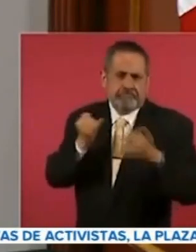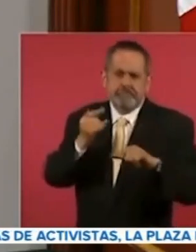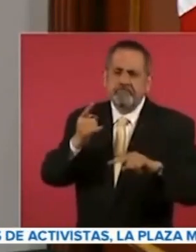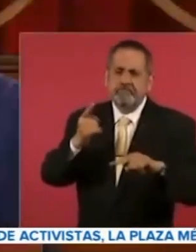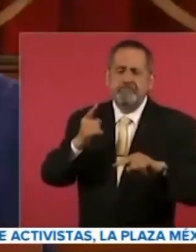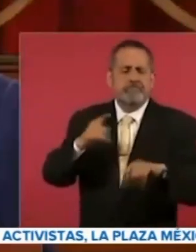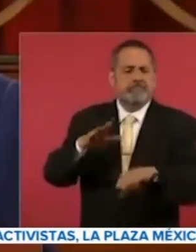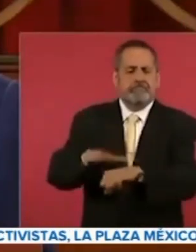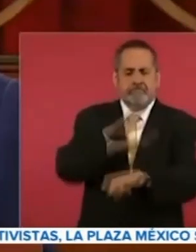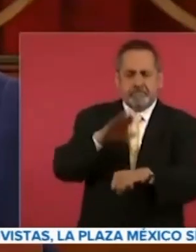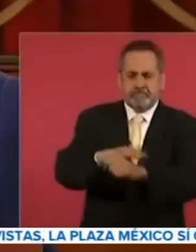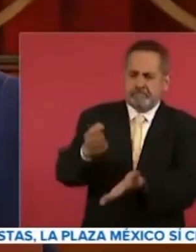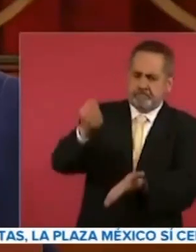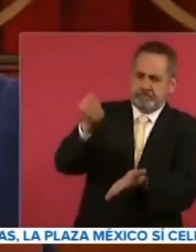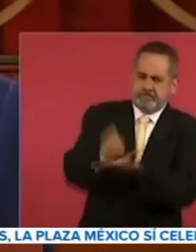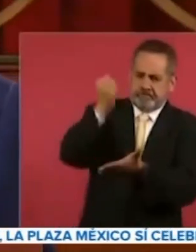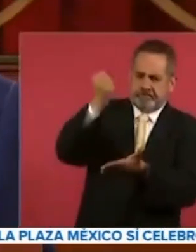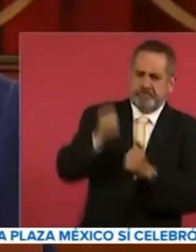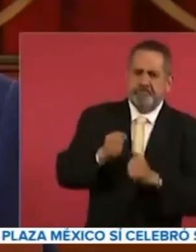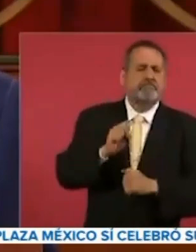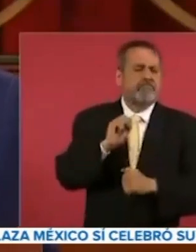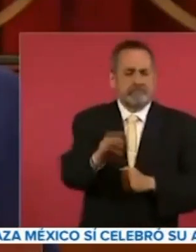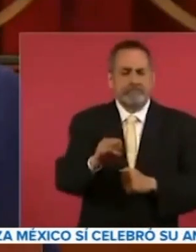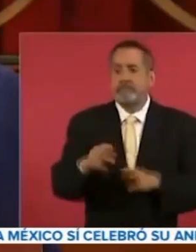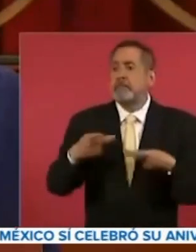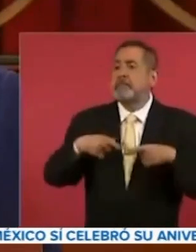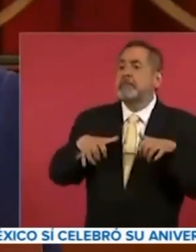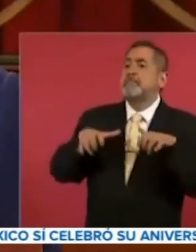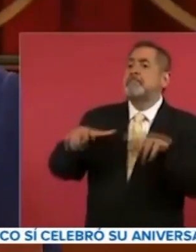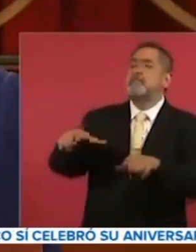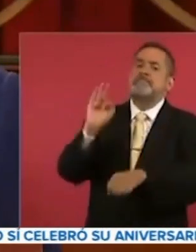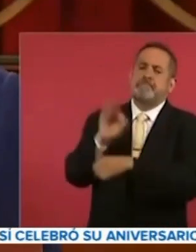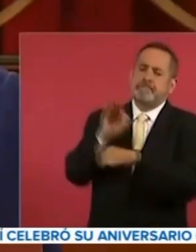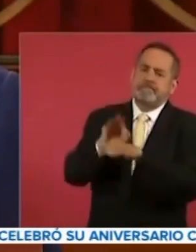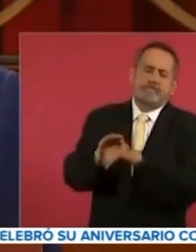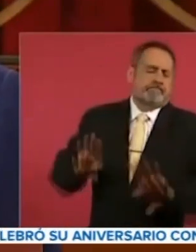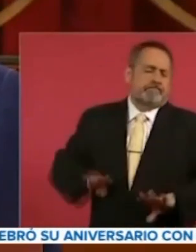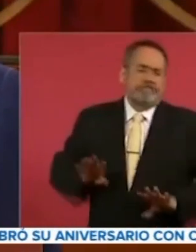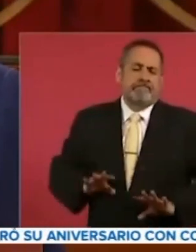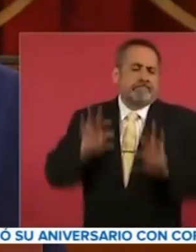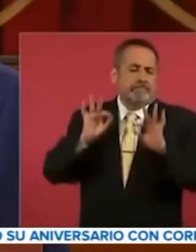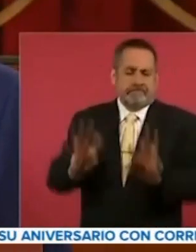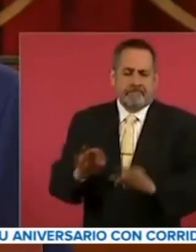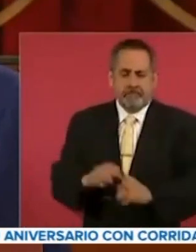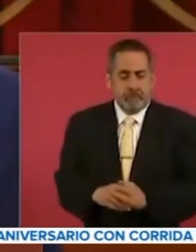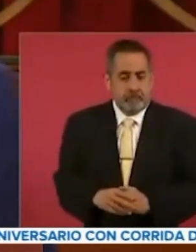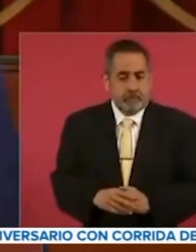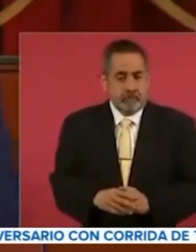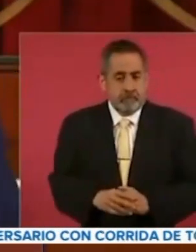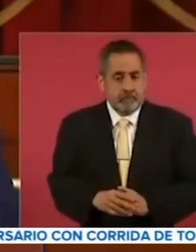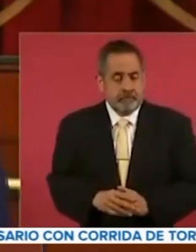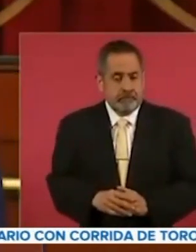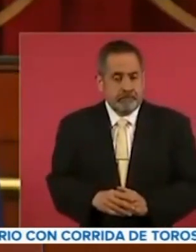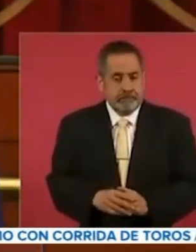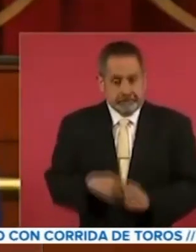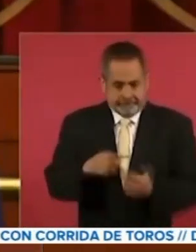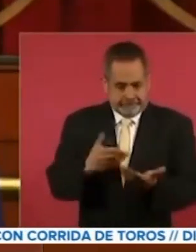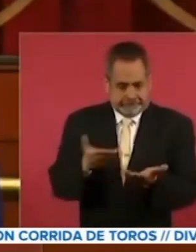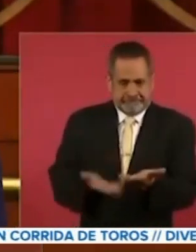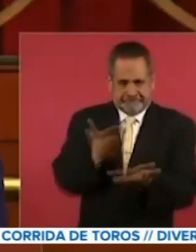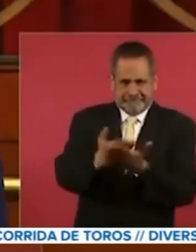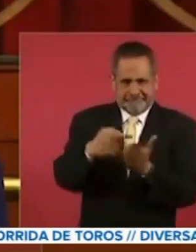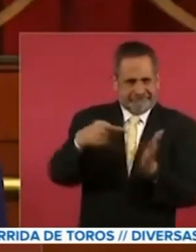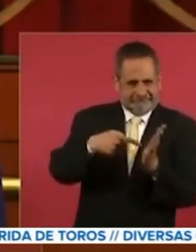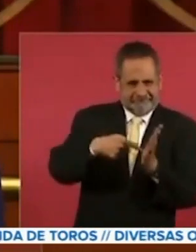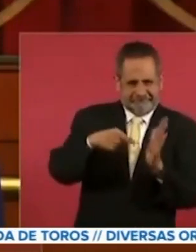las tienen que aceptar en el caso de aquellas reformas importante también decirlo que pretenden modificar la